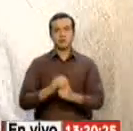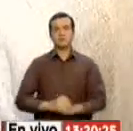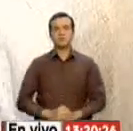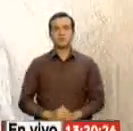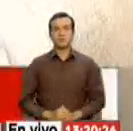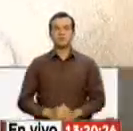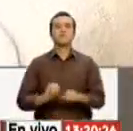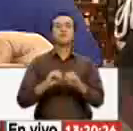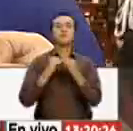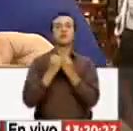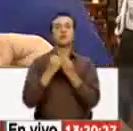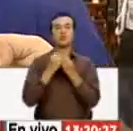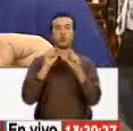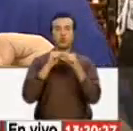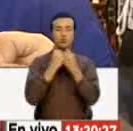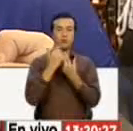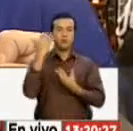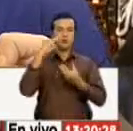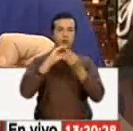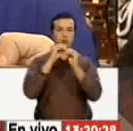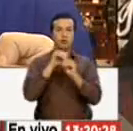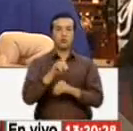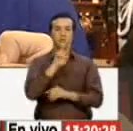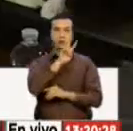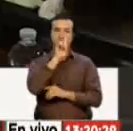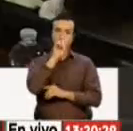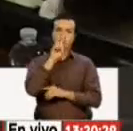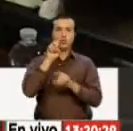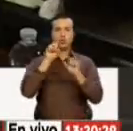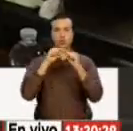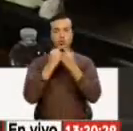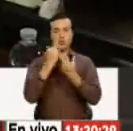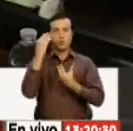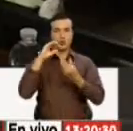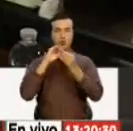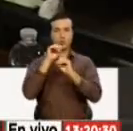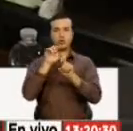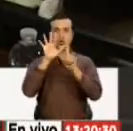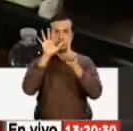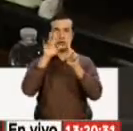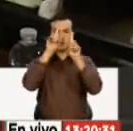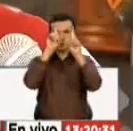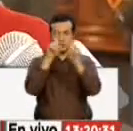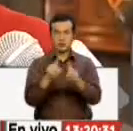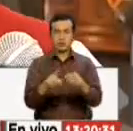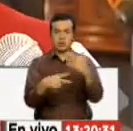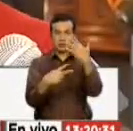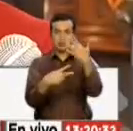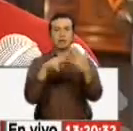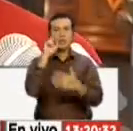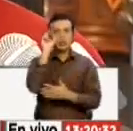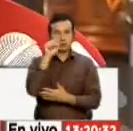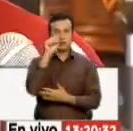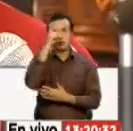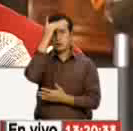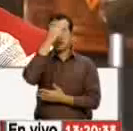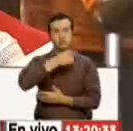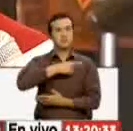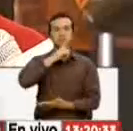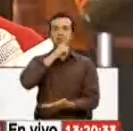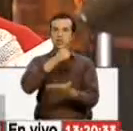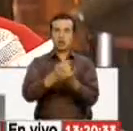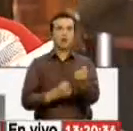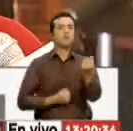En organizaciones como Creo y el Partido Social Cristiano lo tienen claro. Ellos van por el sí en las 7 preguntas. Hay una decisión firme